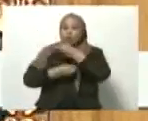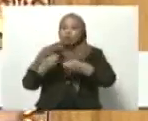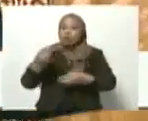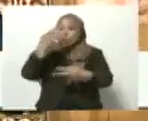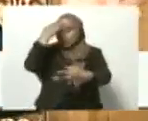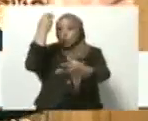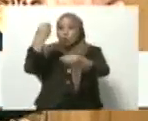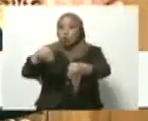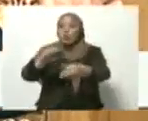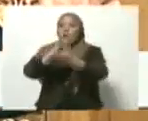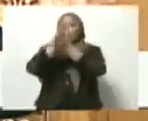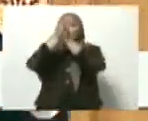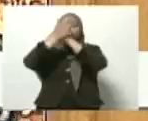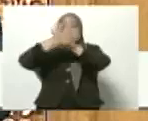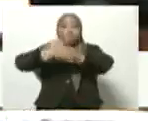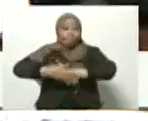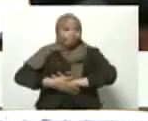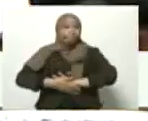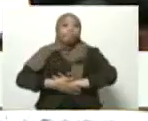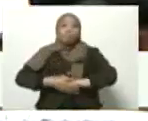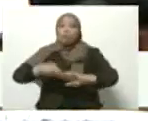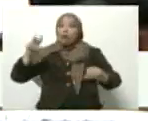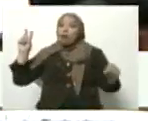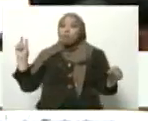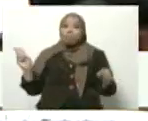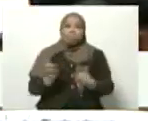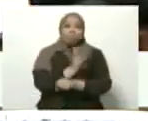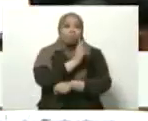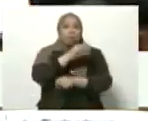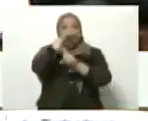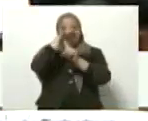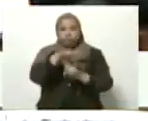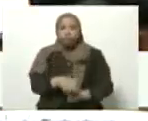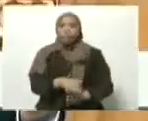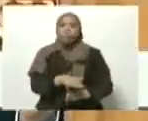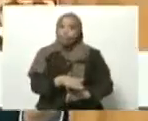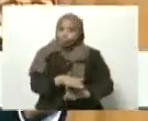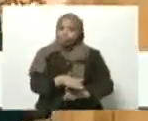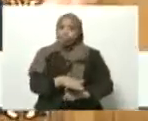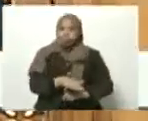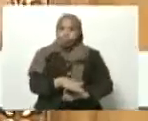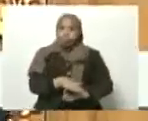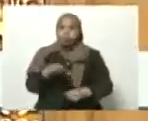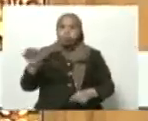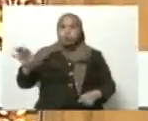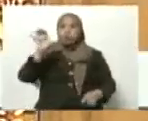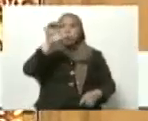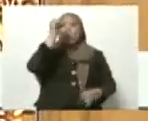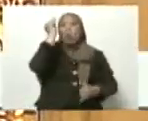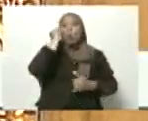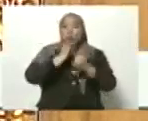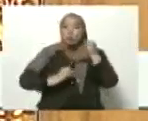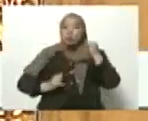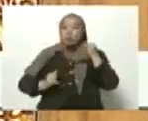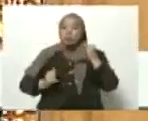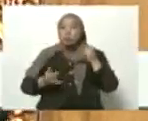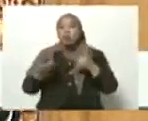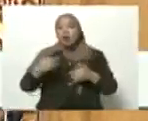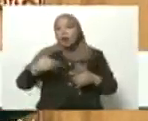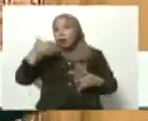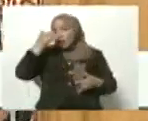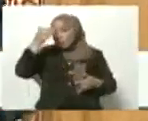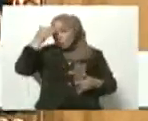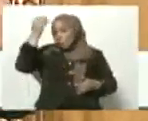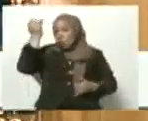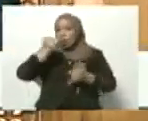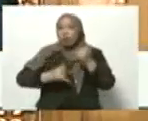paz, todos se violaron. ¿Cuántas violaciones de acuerdo no se ha hecho con todos los países del mundo? El último que le estoy contando es Irán. Mire el caso de